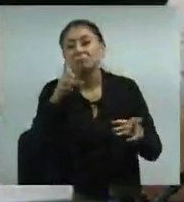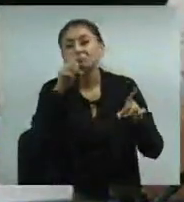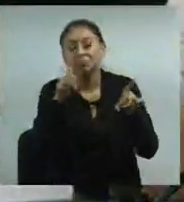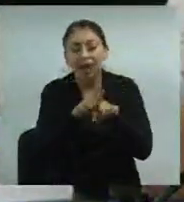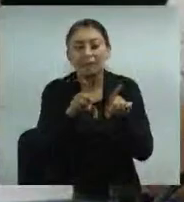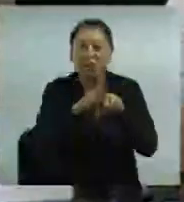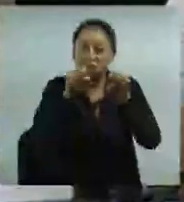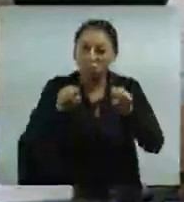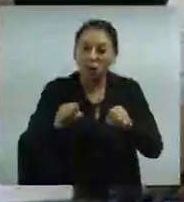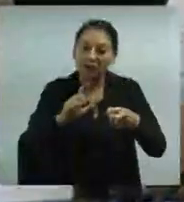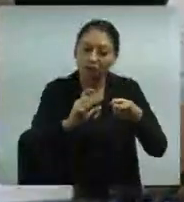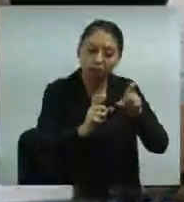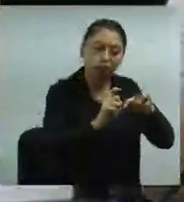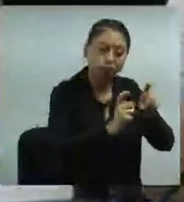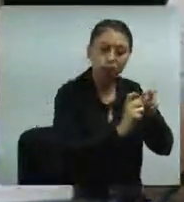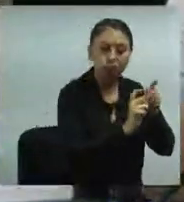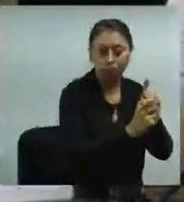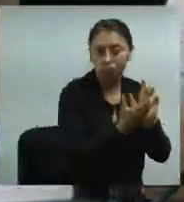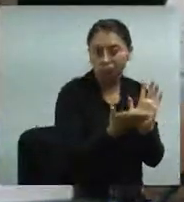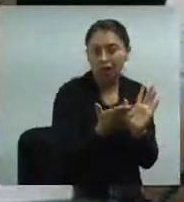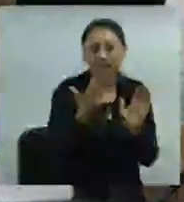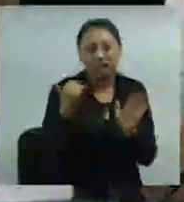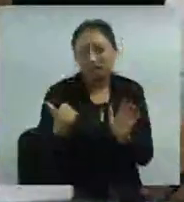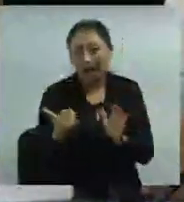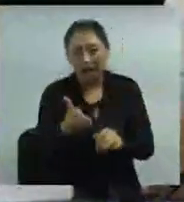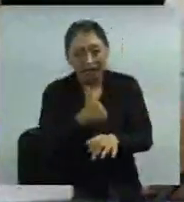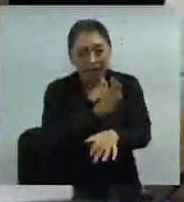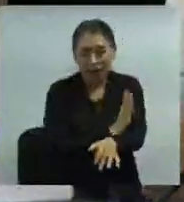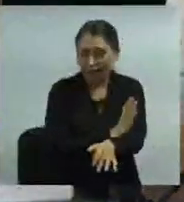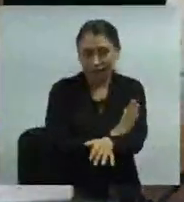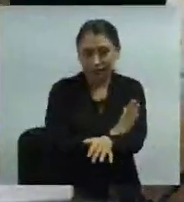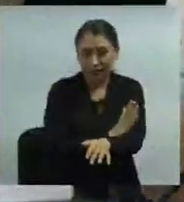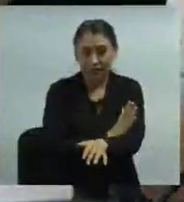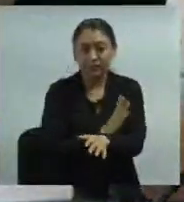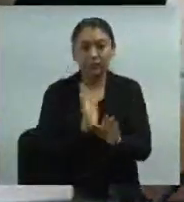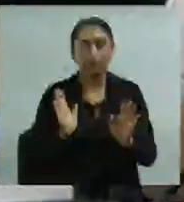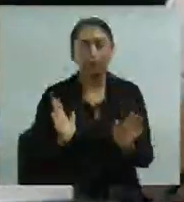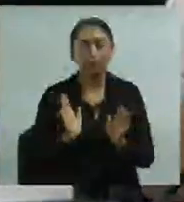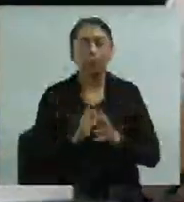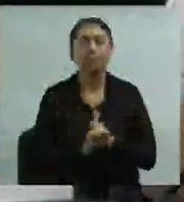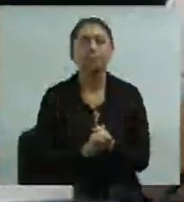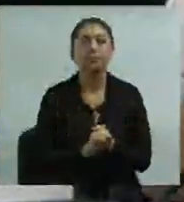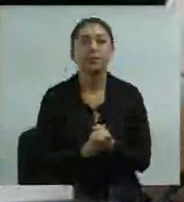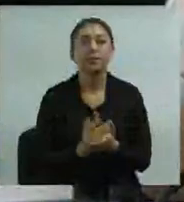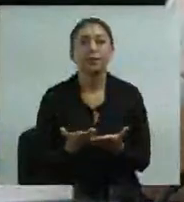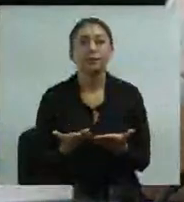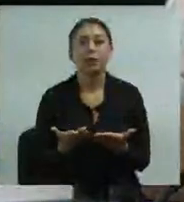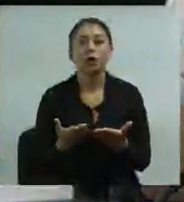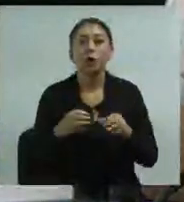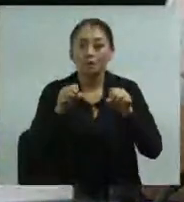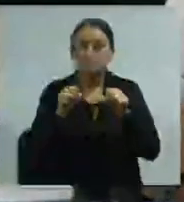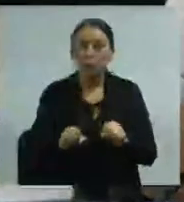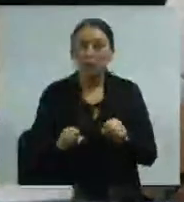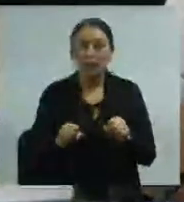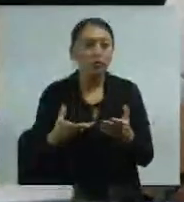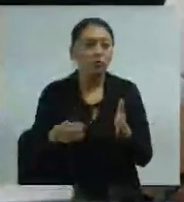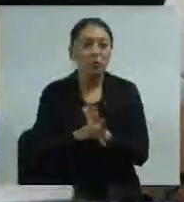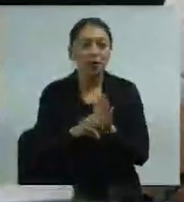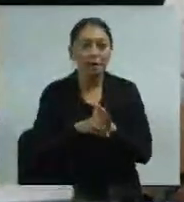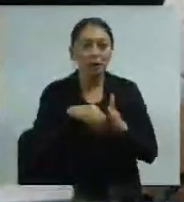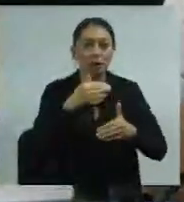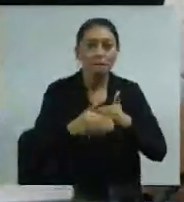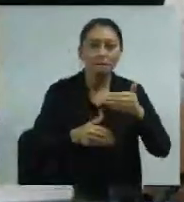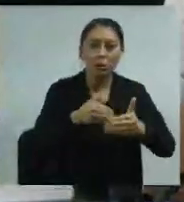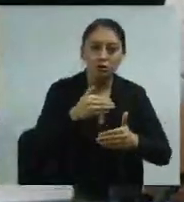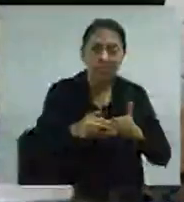de comisiones de postulación que ya se han realizado en el pasado. Si no, podemos ir revisando procesos de elección